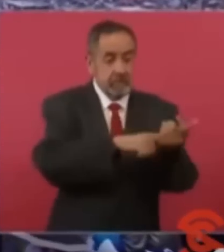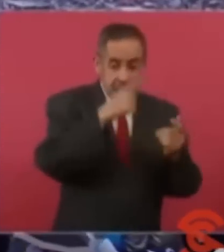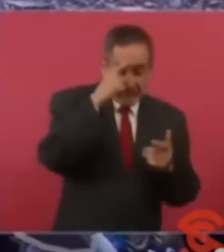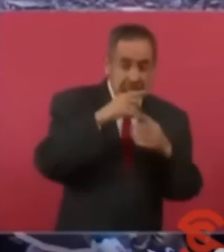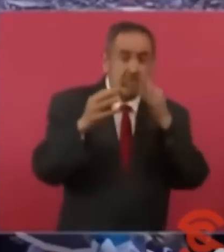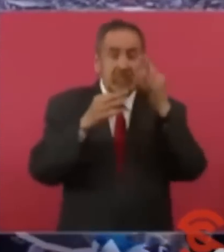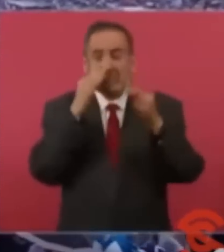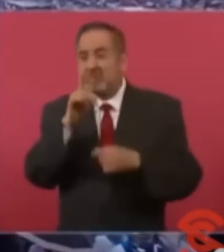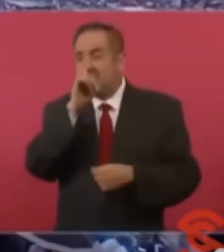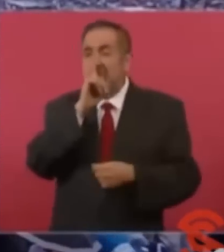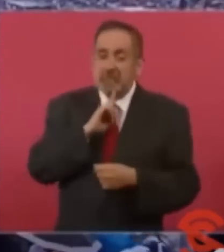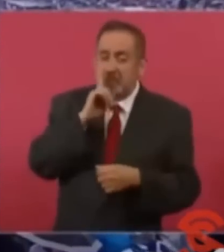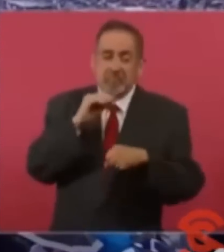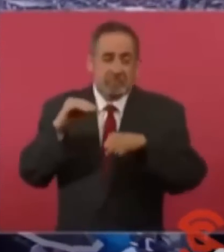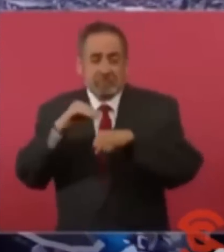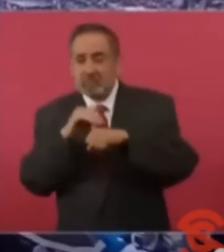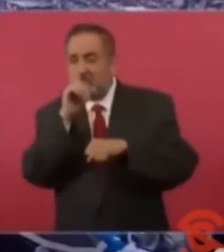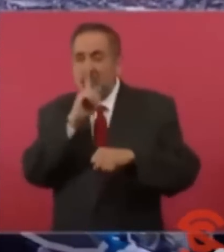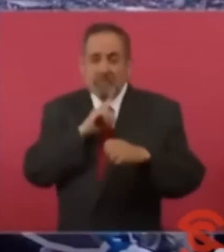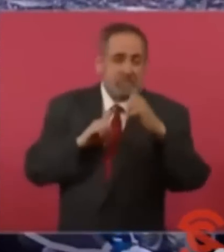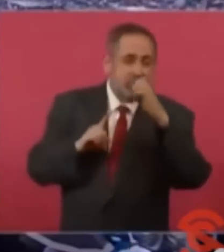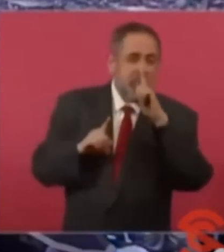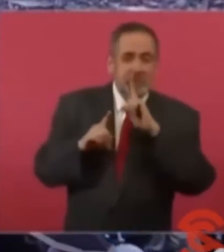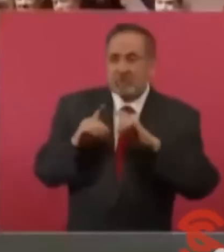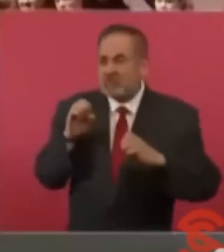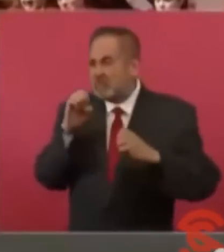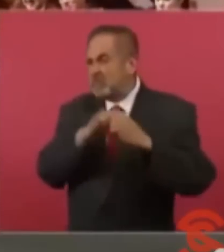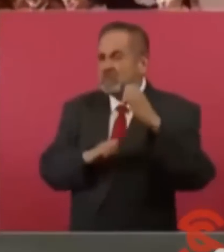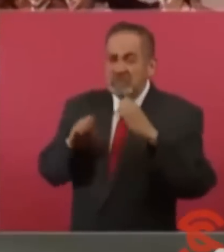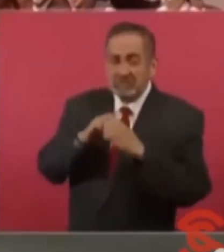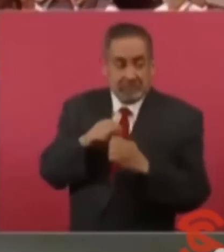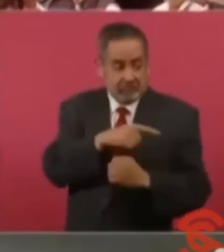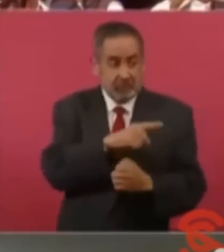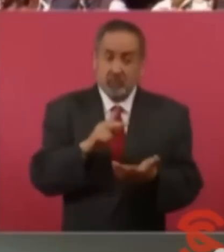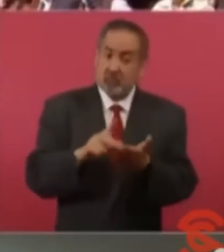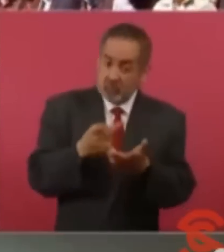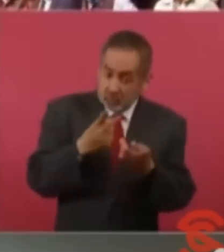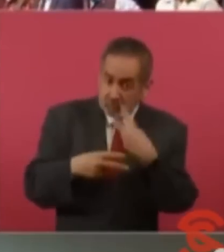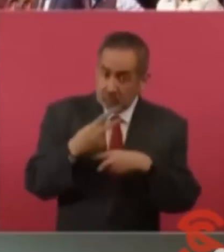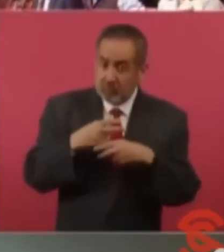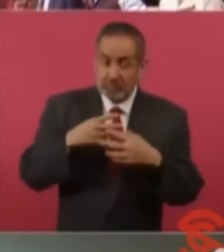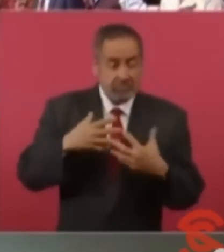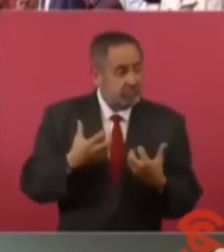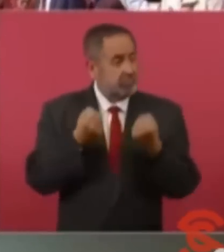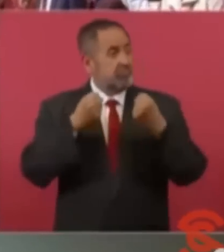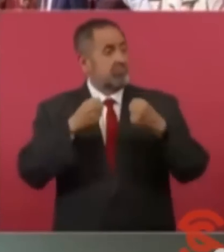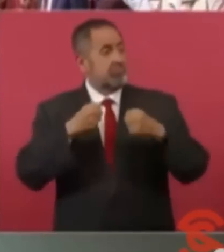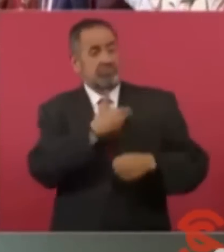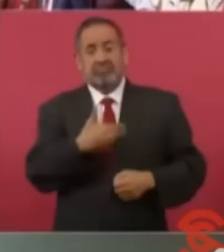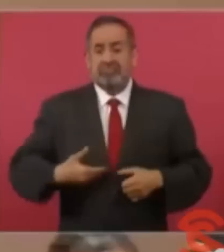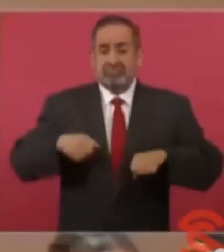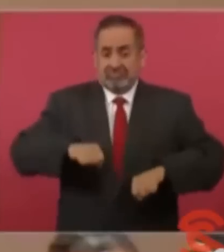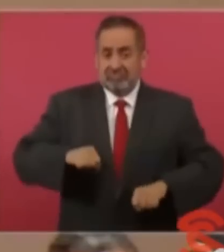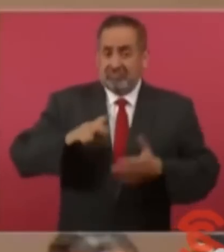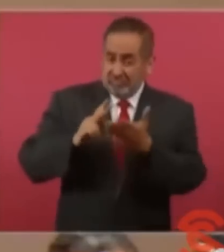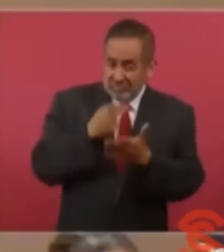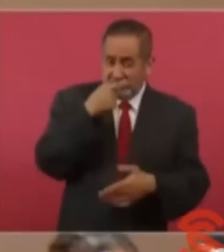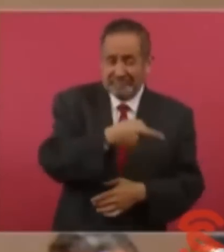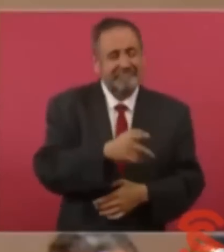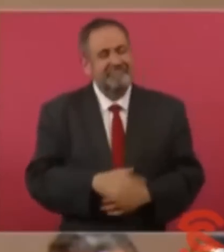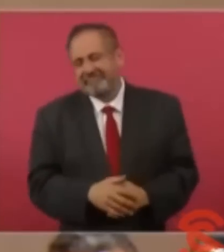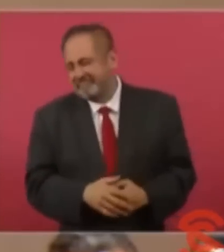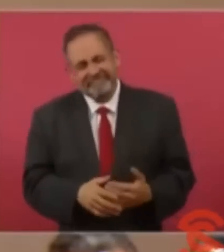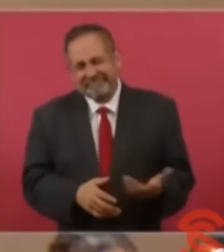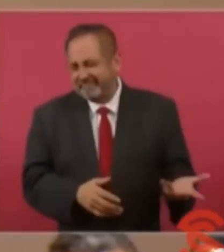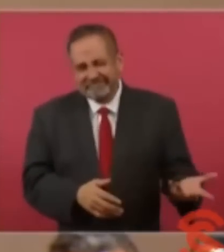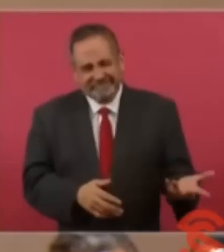de mentiras y calumnias van a reconquistar el gobierno. Tan